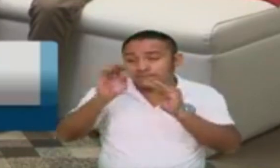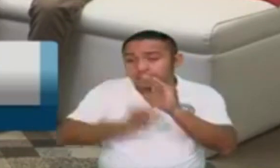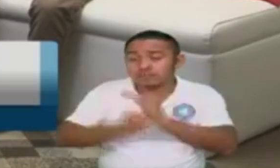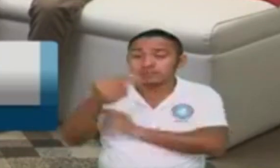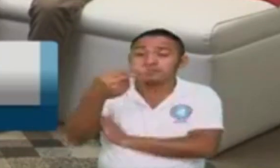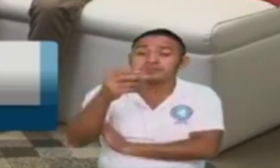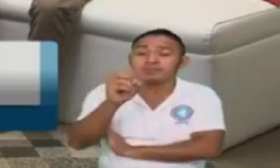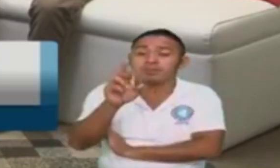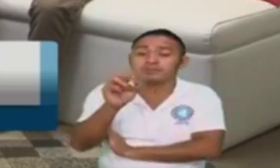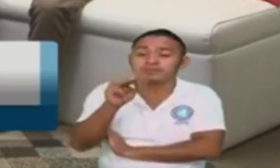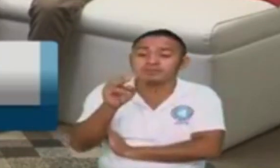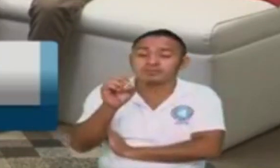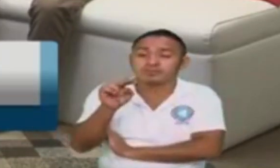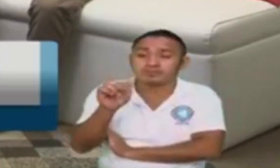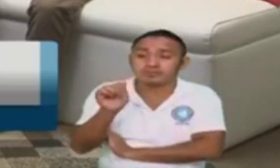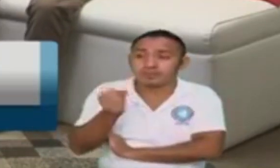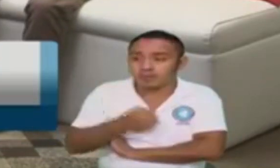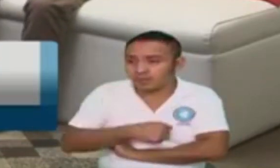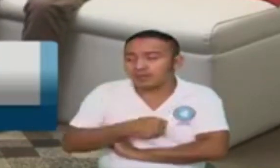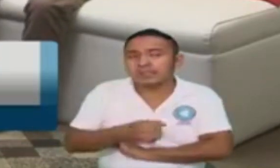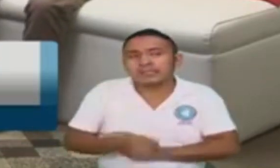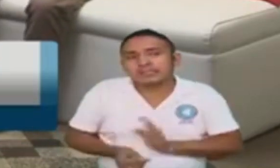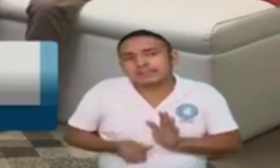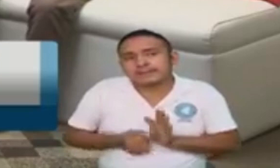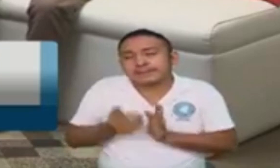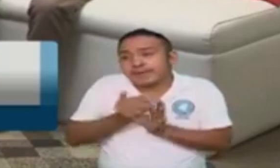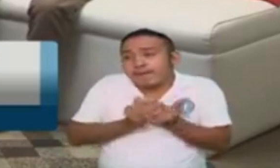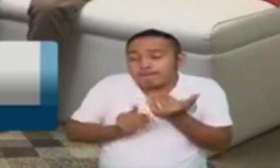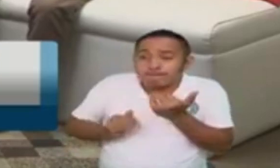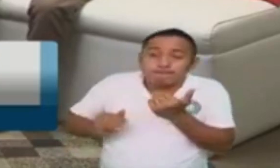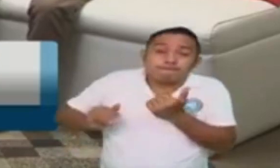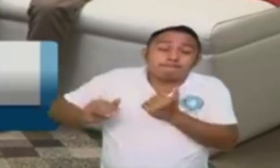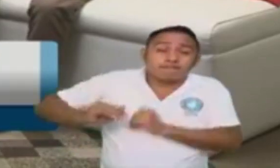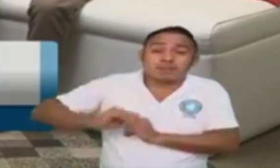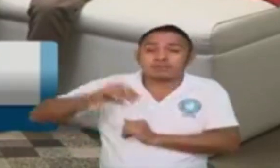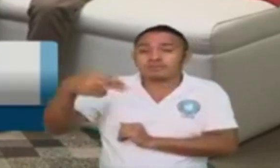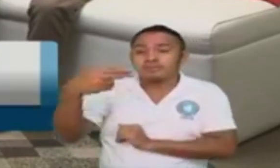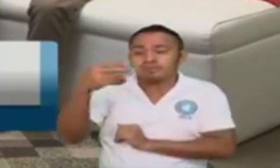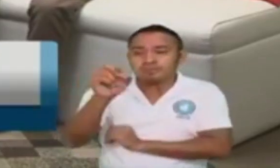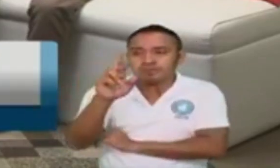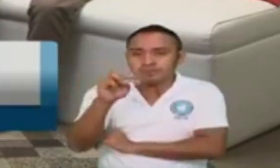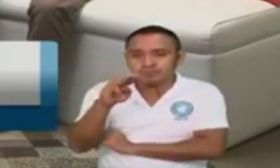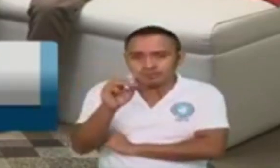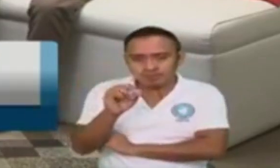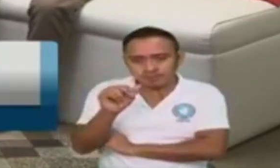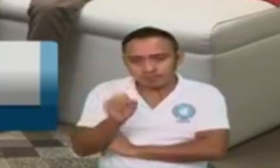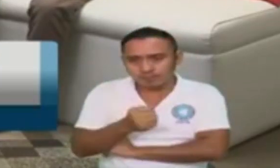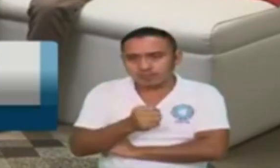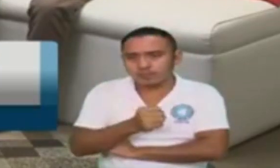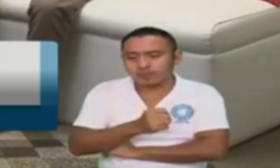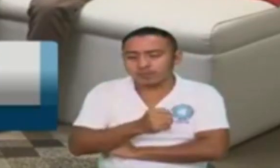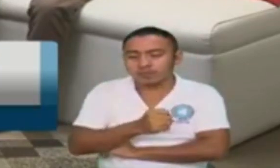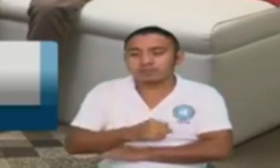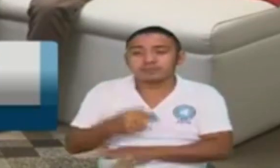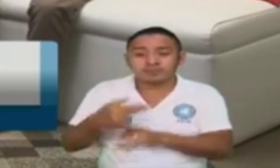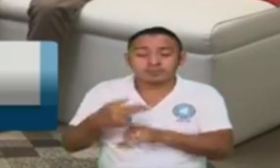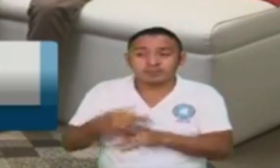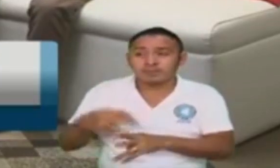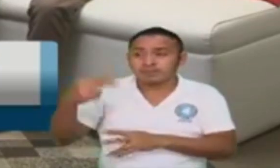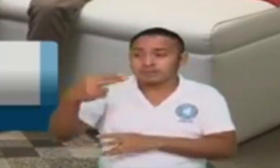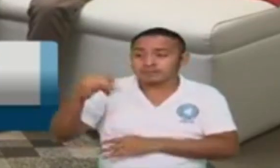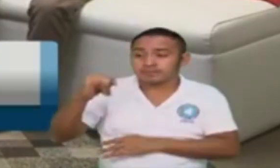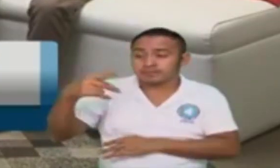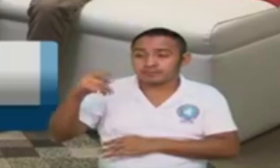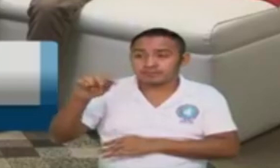menos hormonas. Digamos, si produce más hormonas, es lo que se llama hipertiroidismo. O el